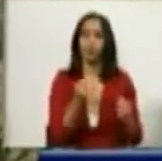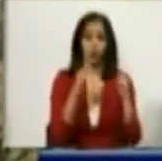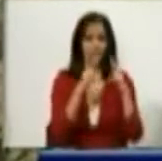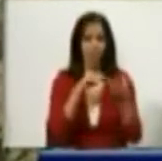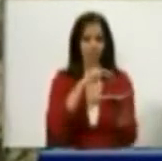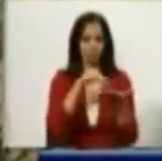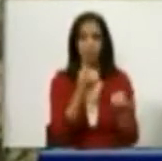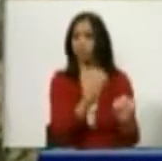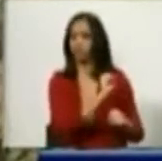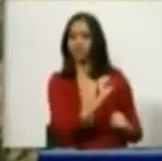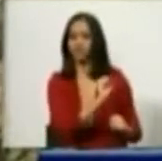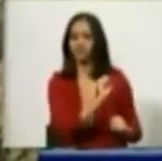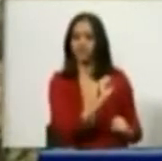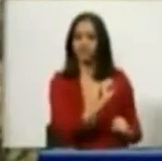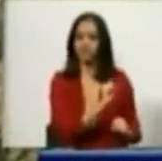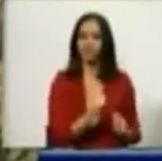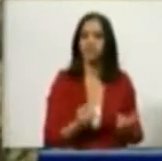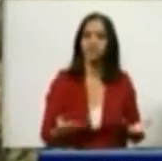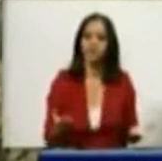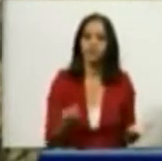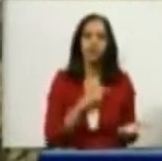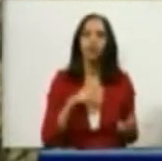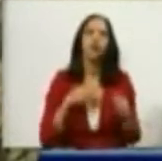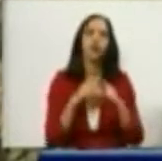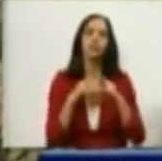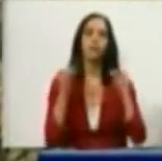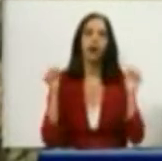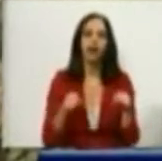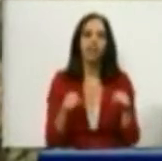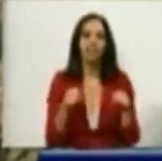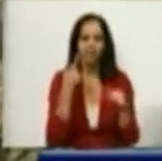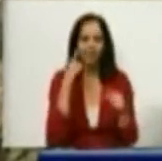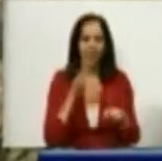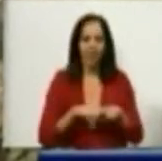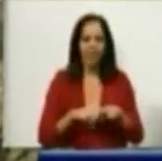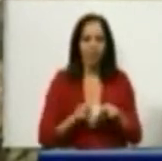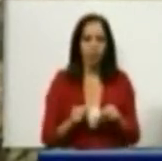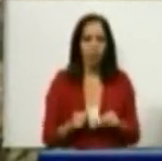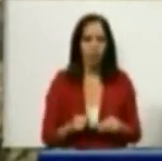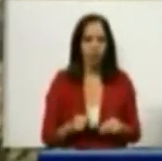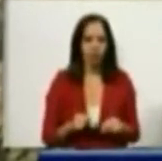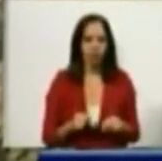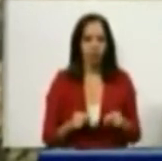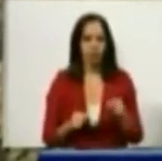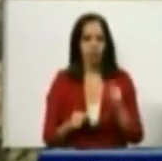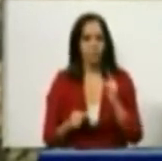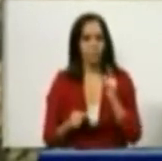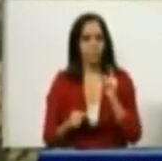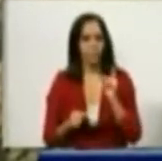espalda nosotros conocimos aquí verdadero en la